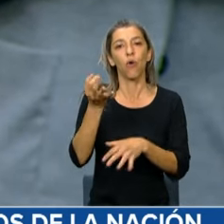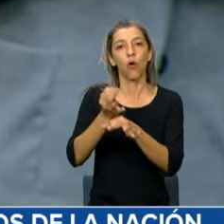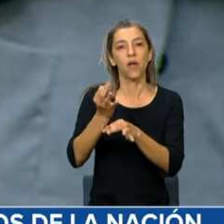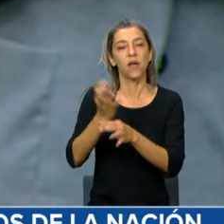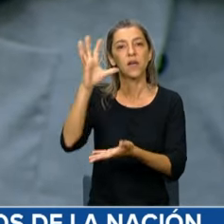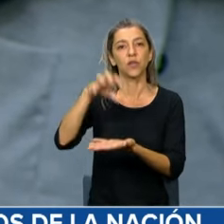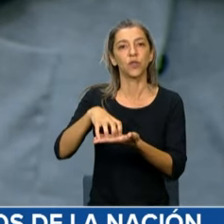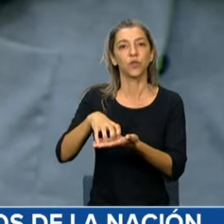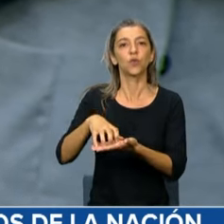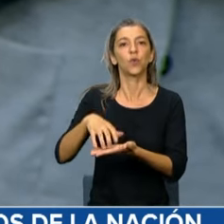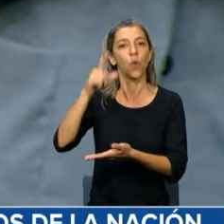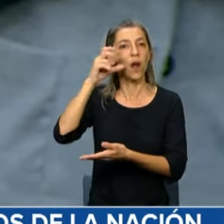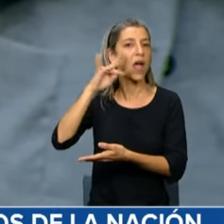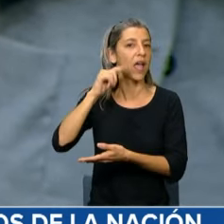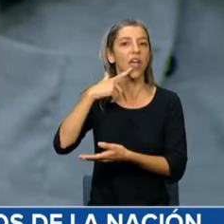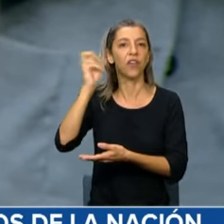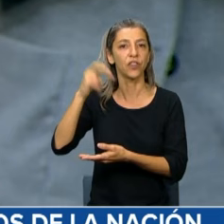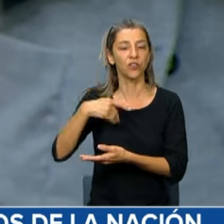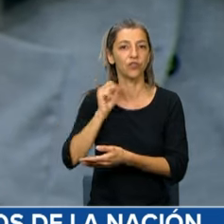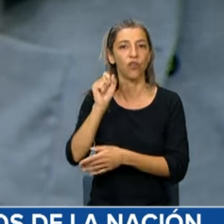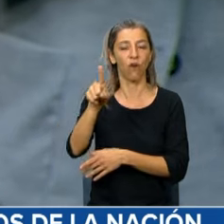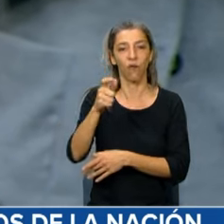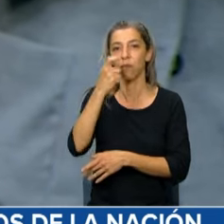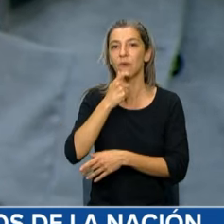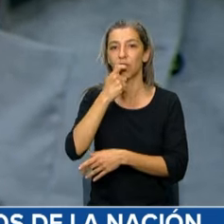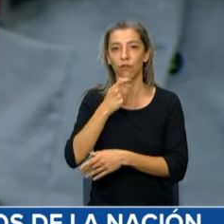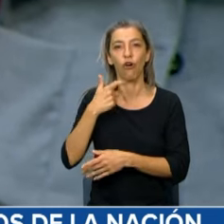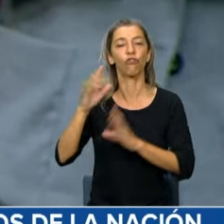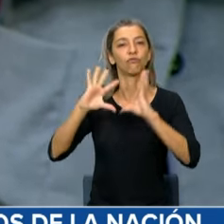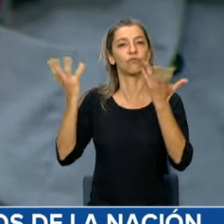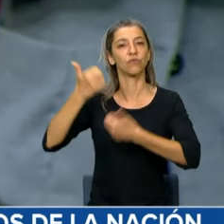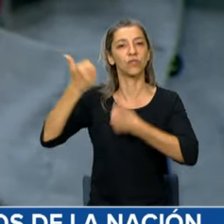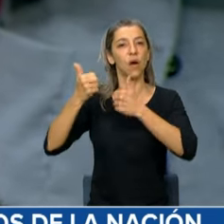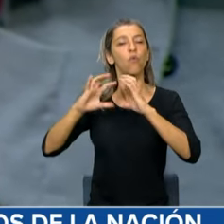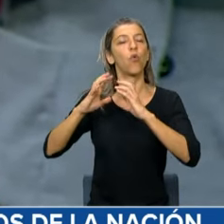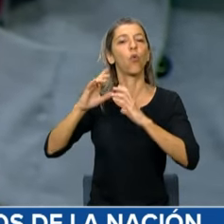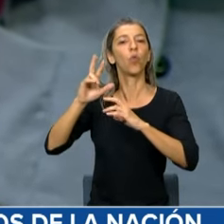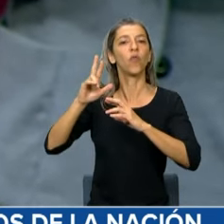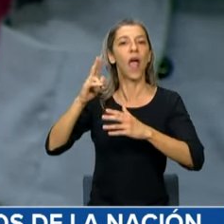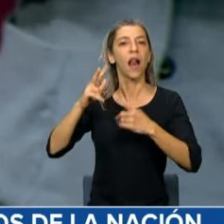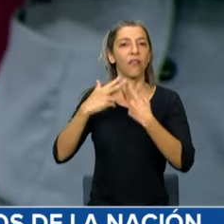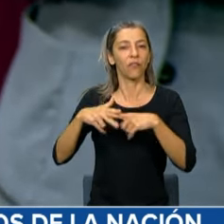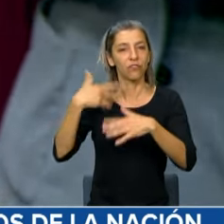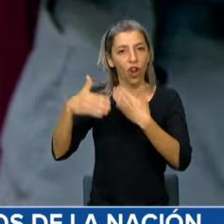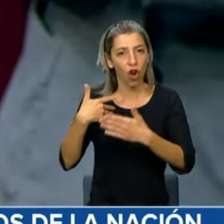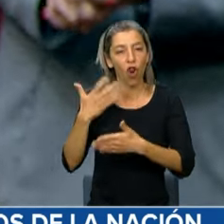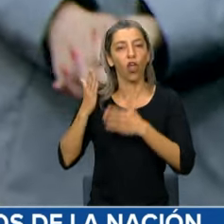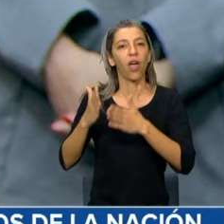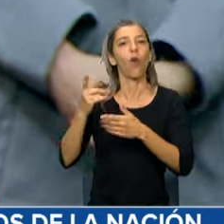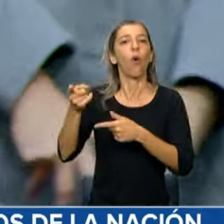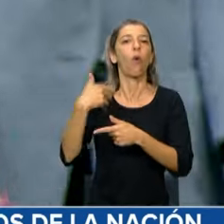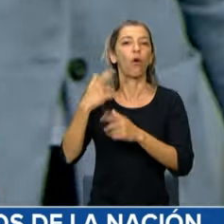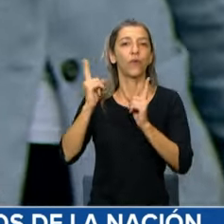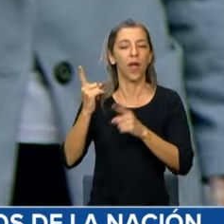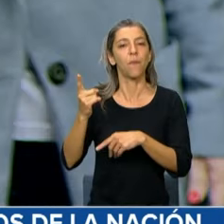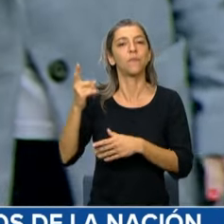Alba Edison en el mundial de robótica que se disputó en Singapur integrando un